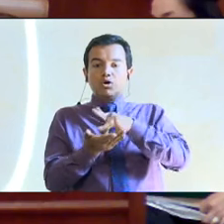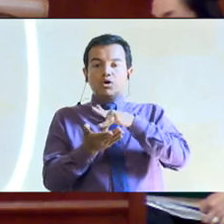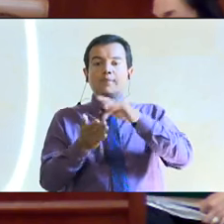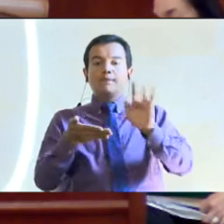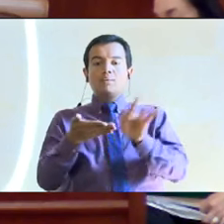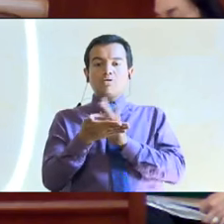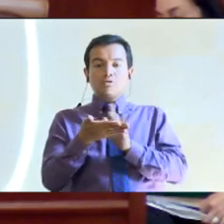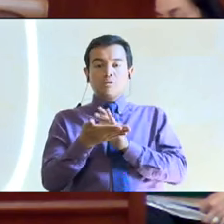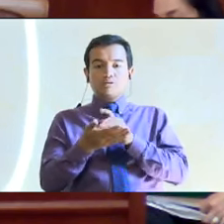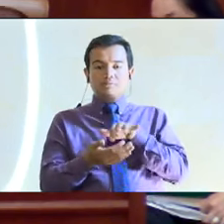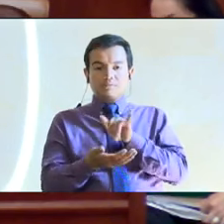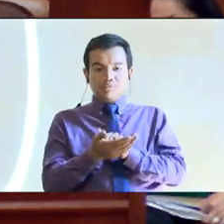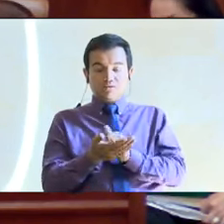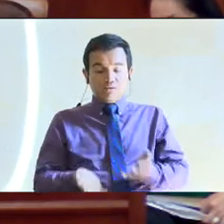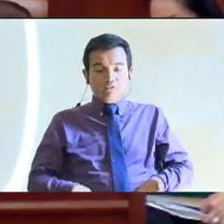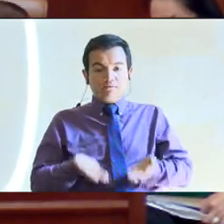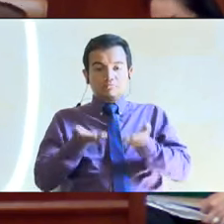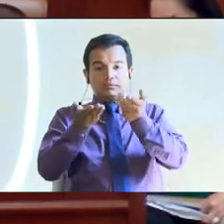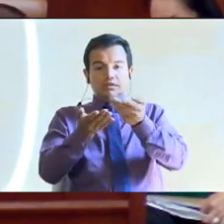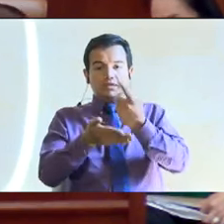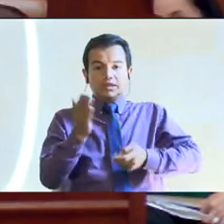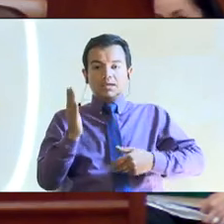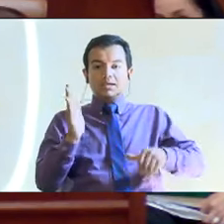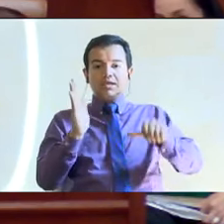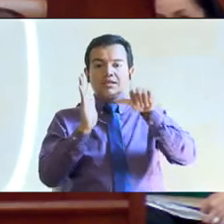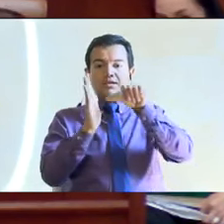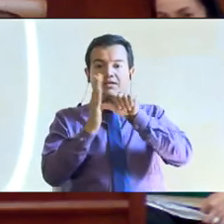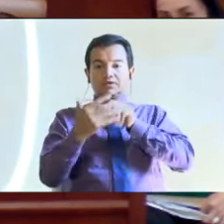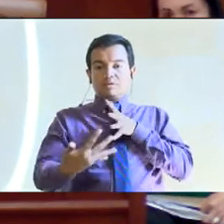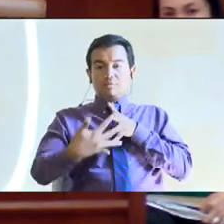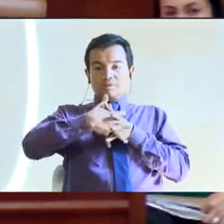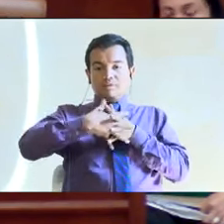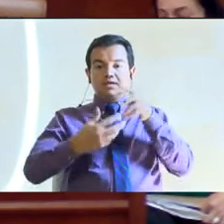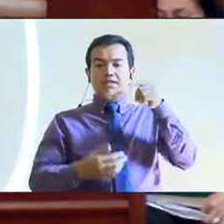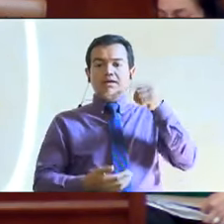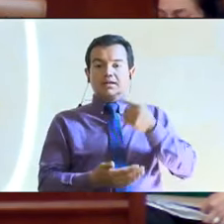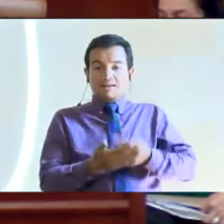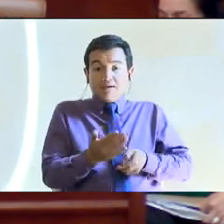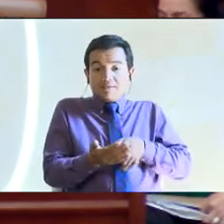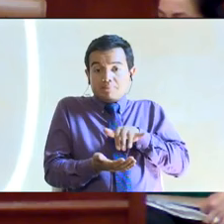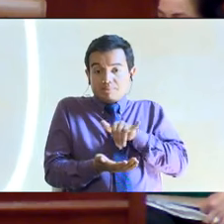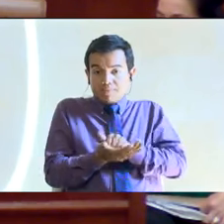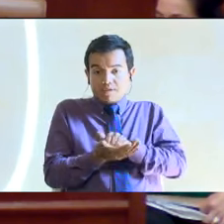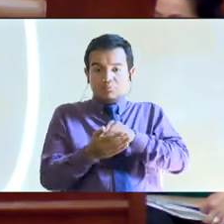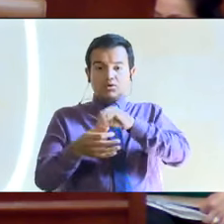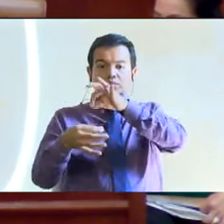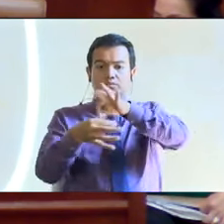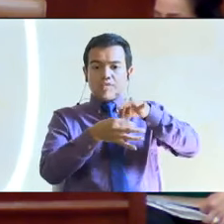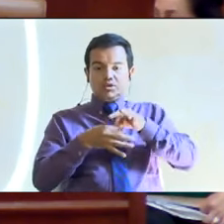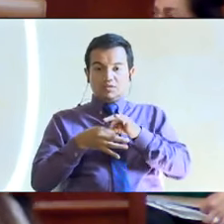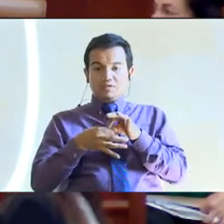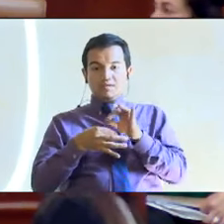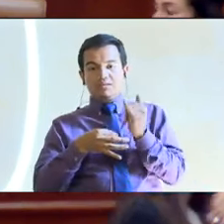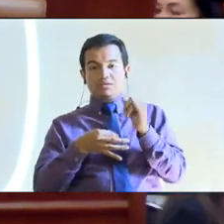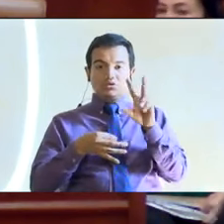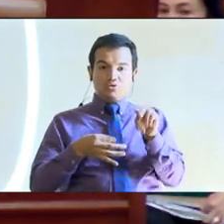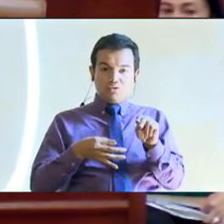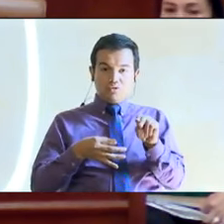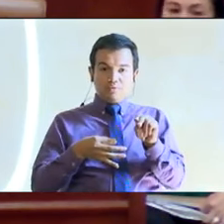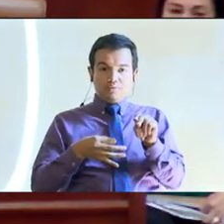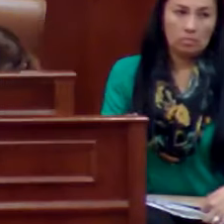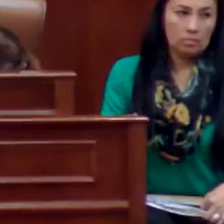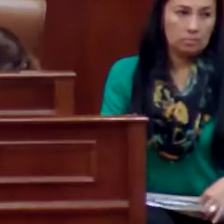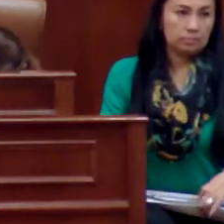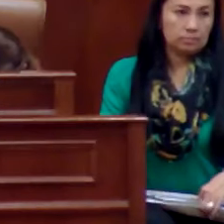representantes pueden votar el articulado como viene en la ponencia Miguel Ángel pinto vota Miguel Ángel pinto vota sí